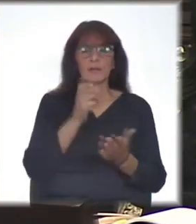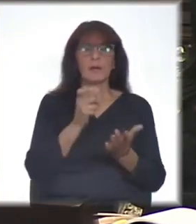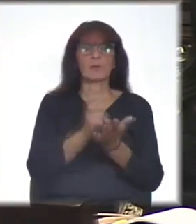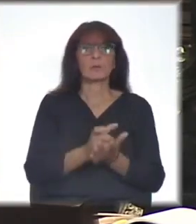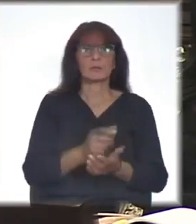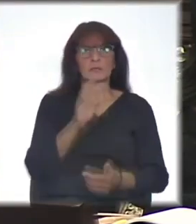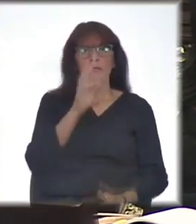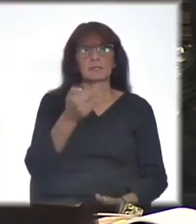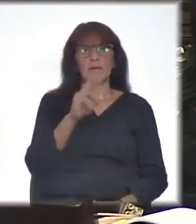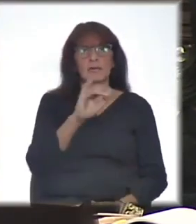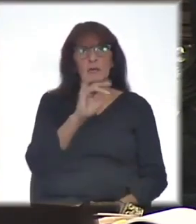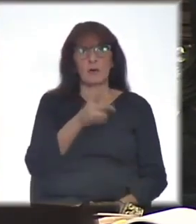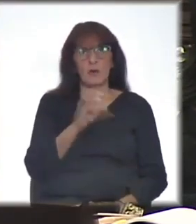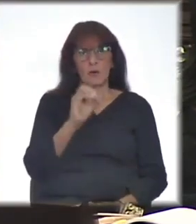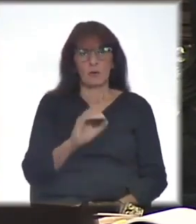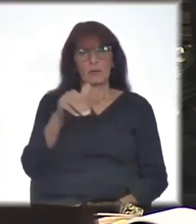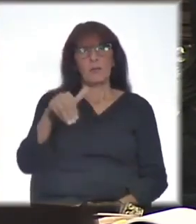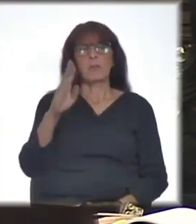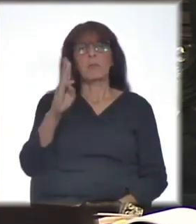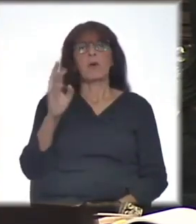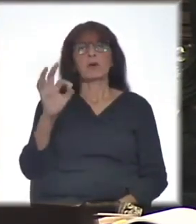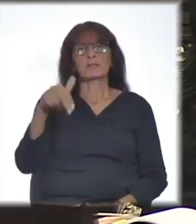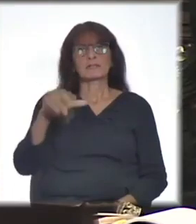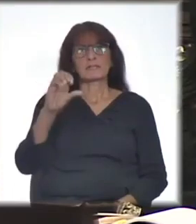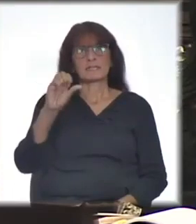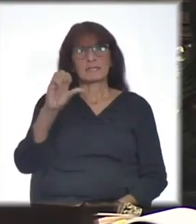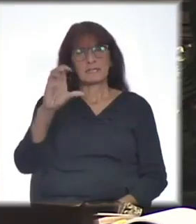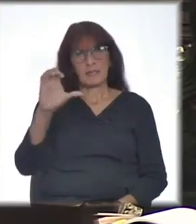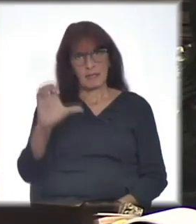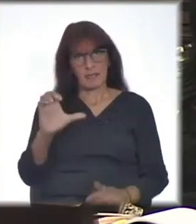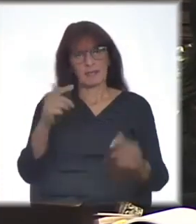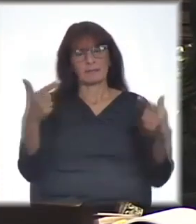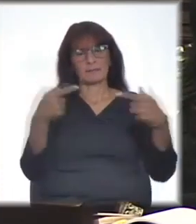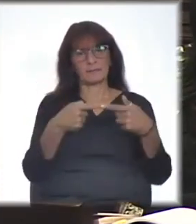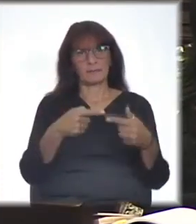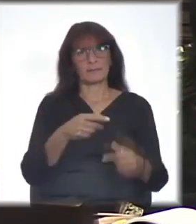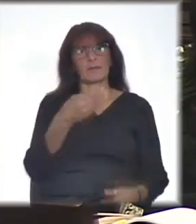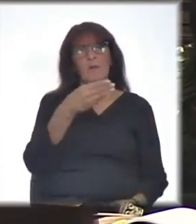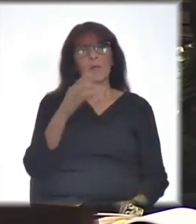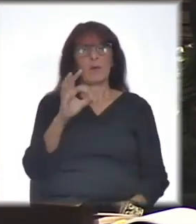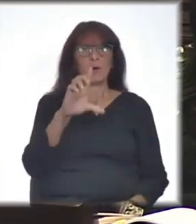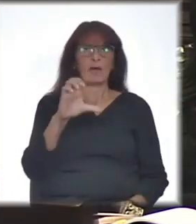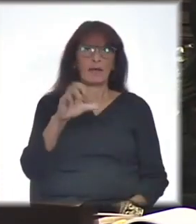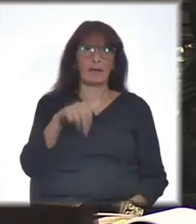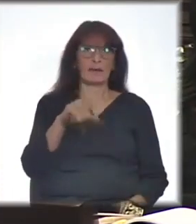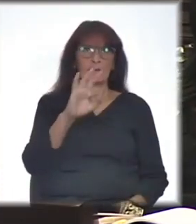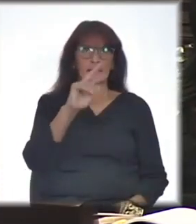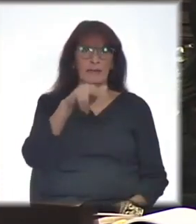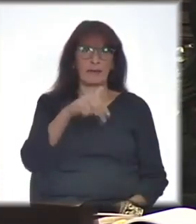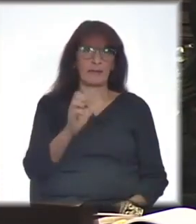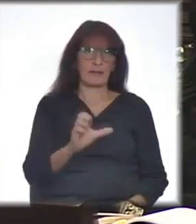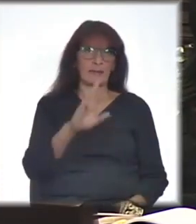lado Enrique Tarigo y Eduardo Ponce Echeverri, y apoyando la nueva Constitución Néstor Volentini y Enrique Viana